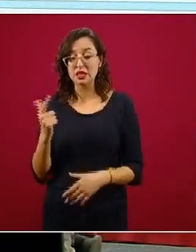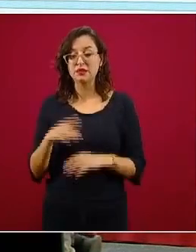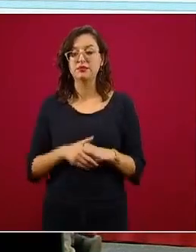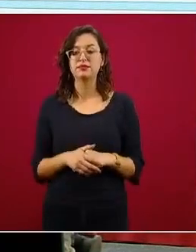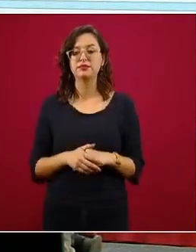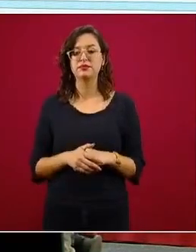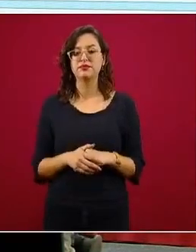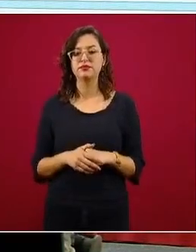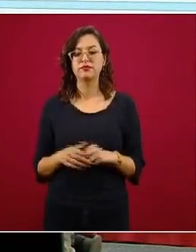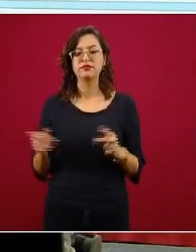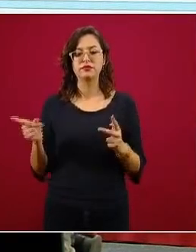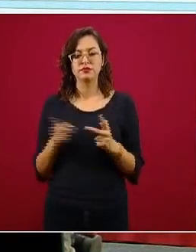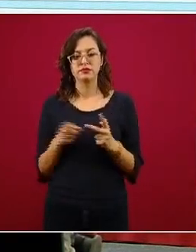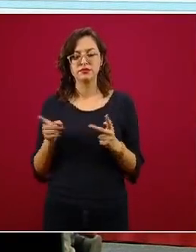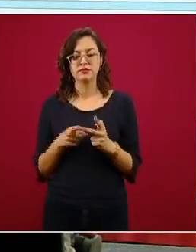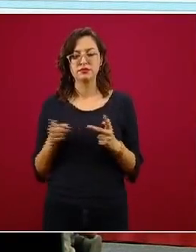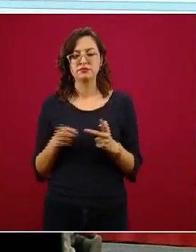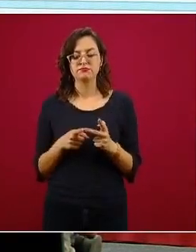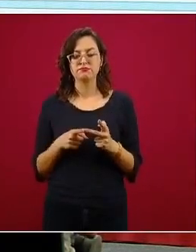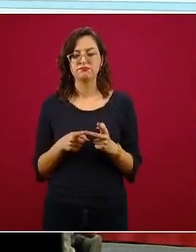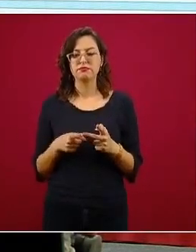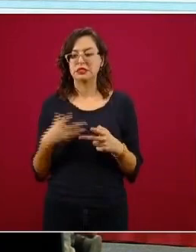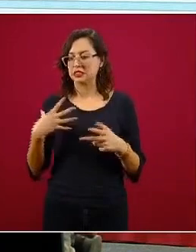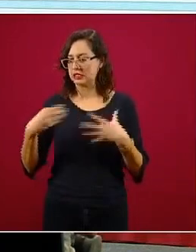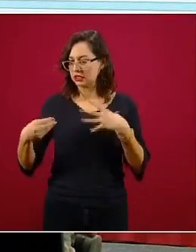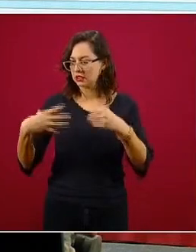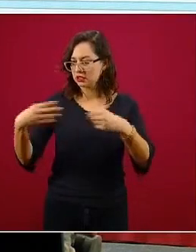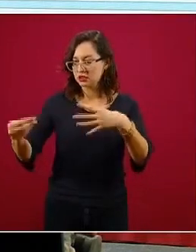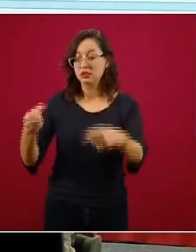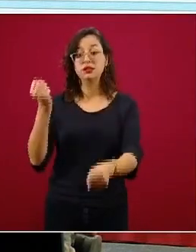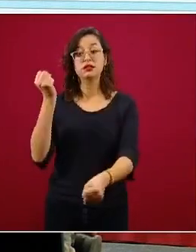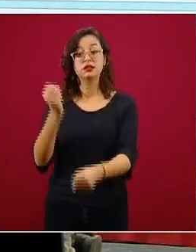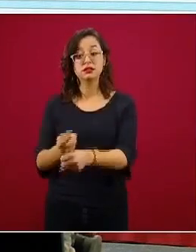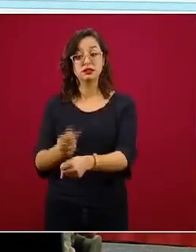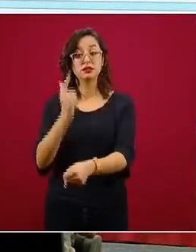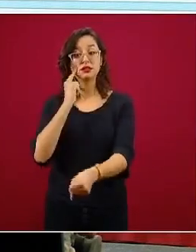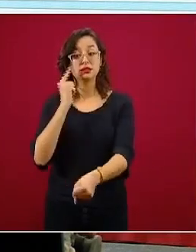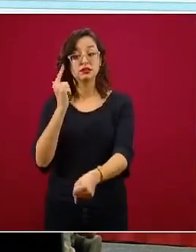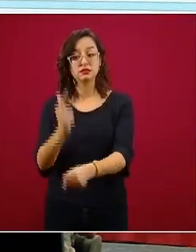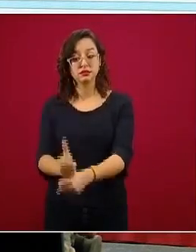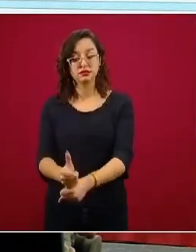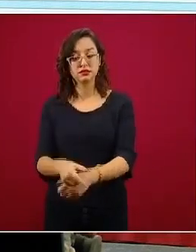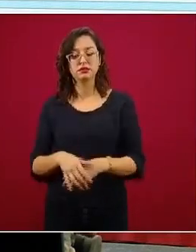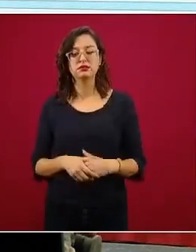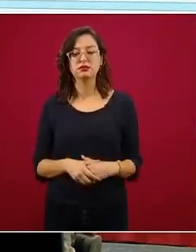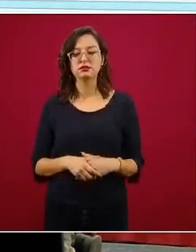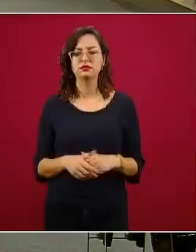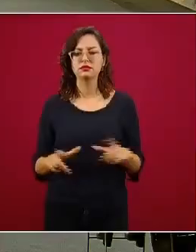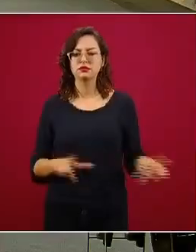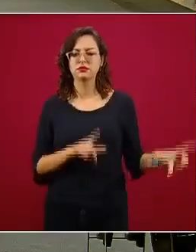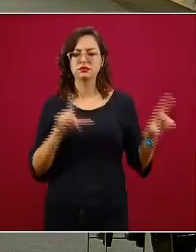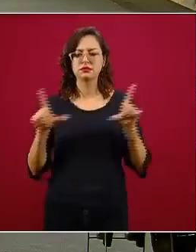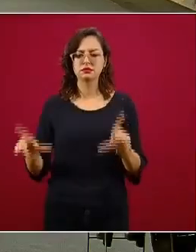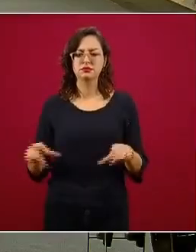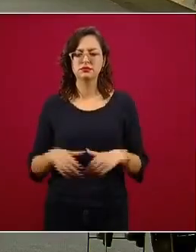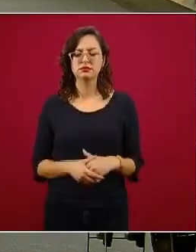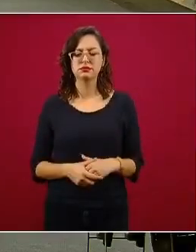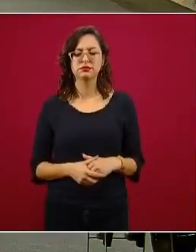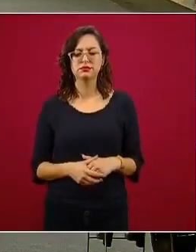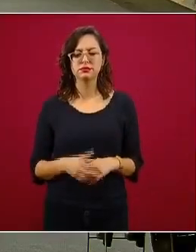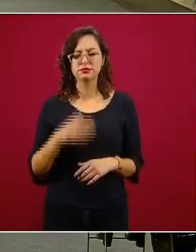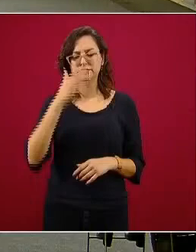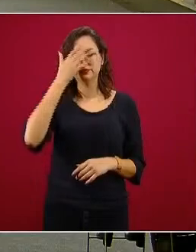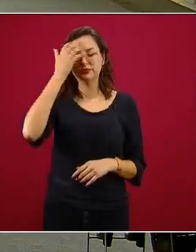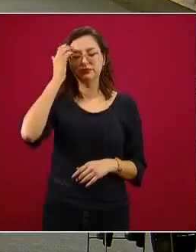otro es identificar de manera oportuna estos brotes de transmisión activa, especialmente en las comunidades rurales. La siguiente, por favor.